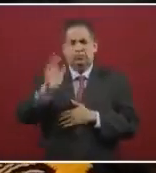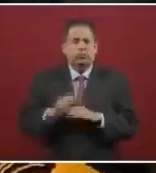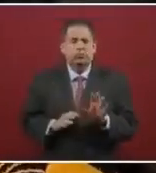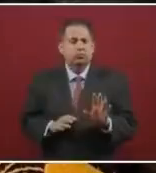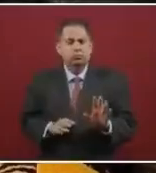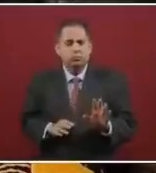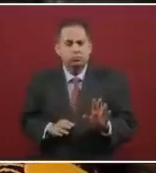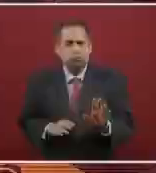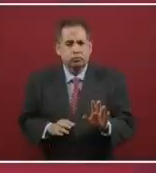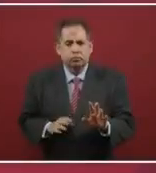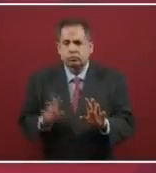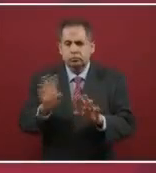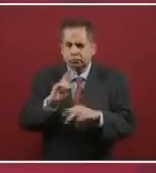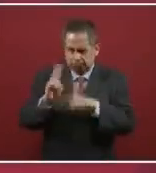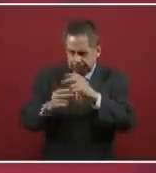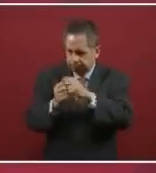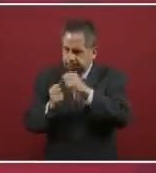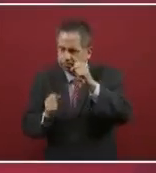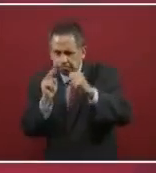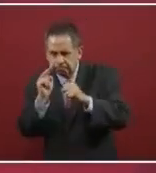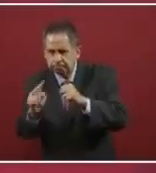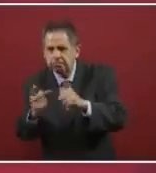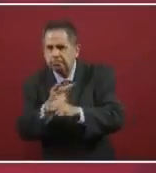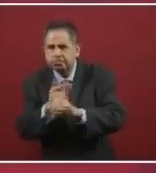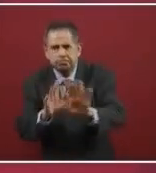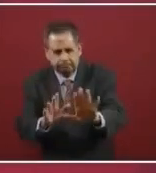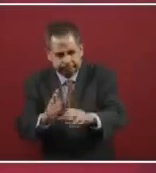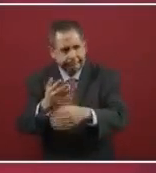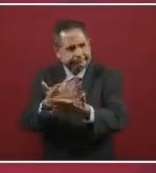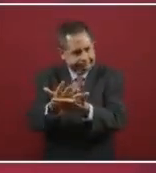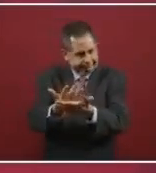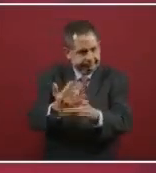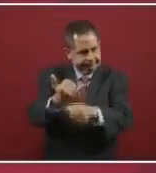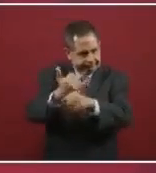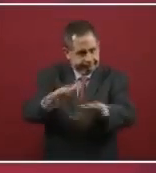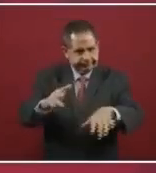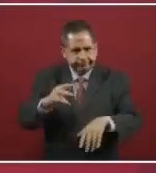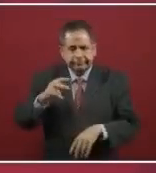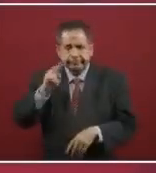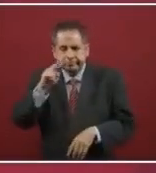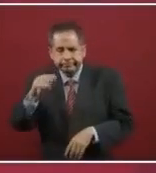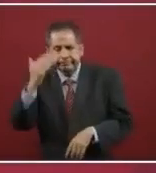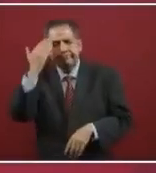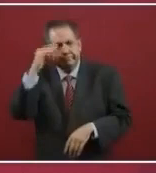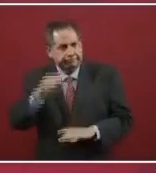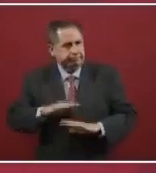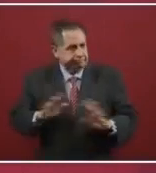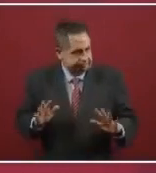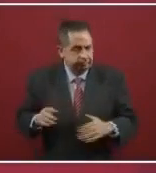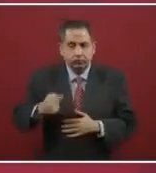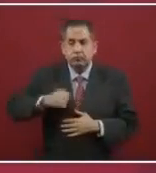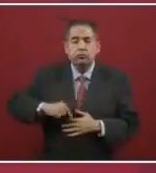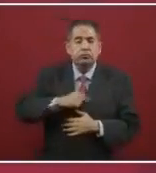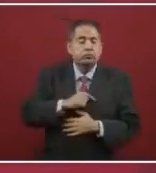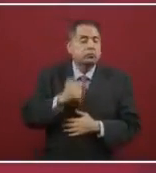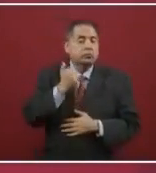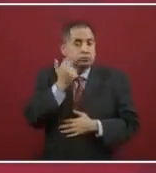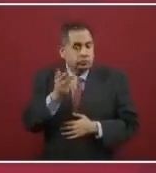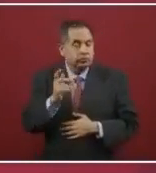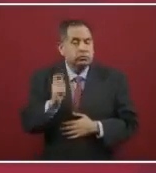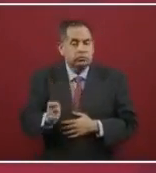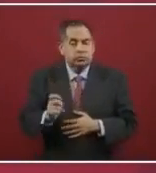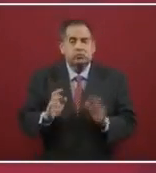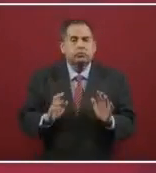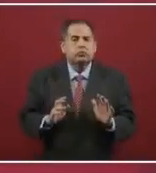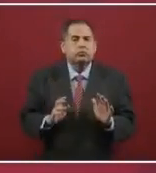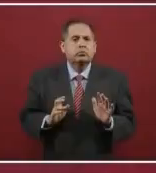conocido. Hay que ver qué pasó, que les informen. Nosotros lo que queremos, pues,